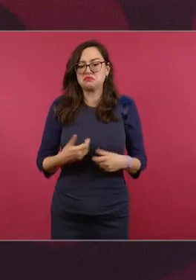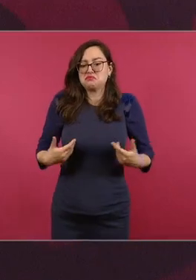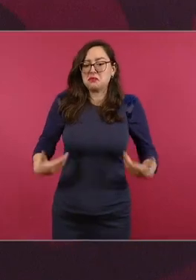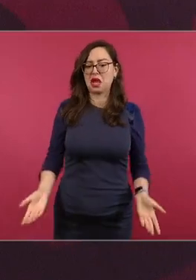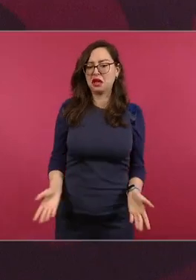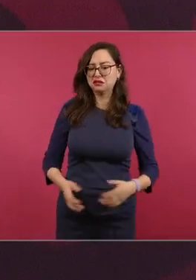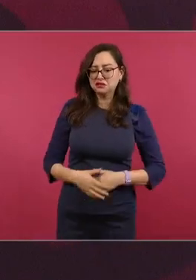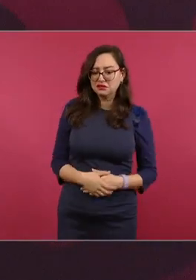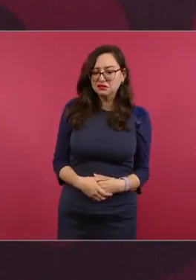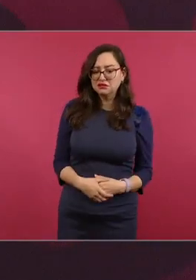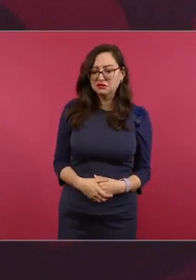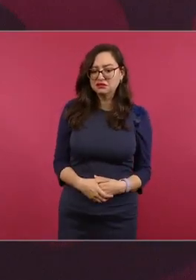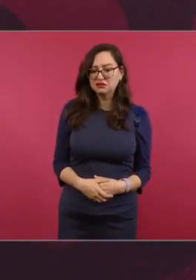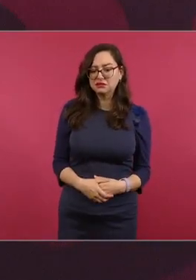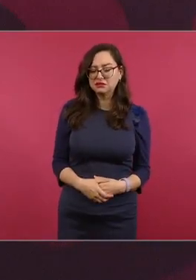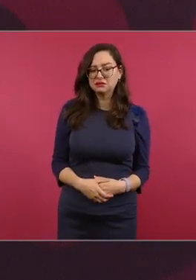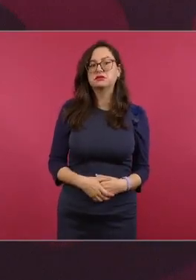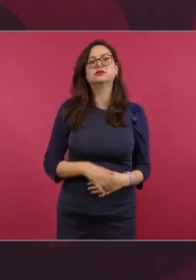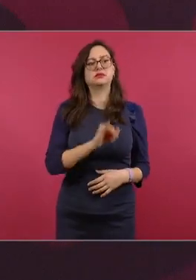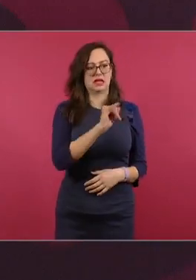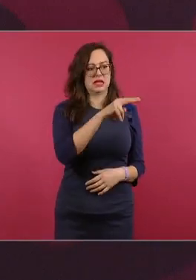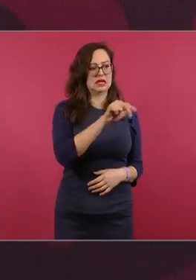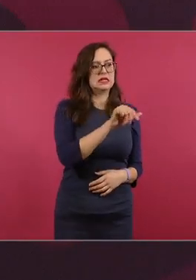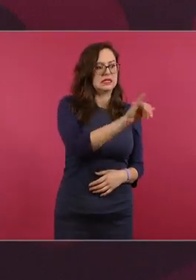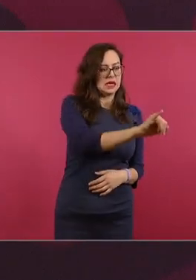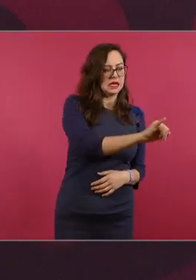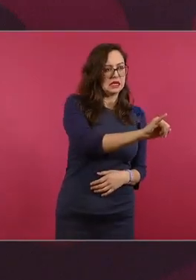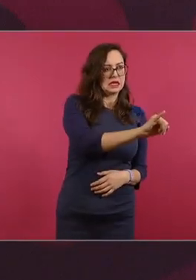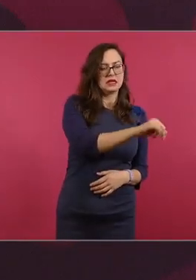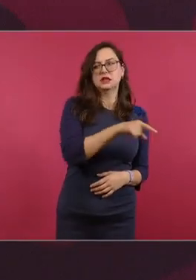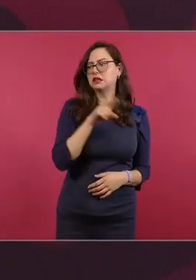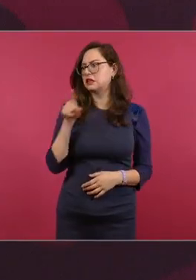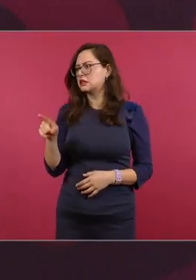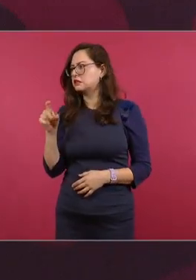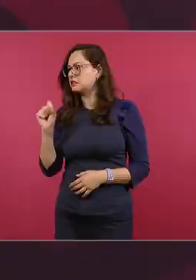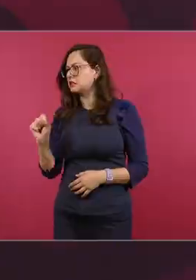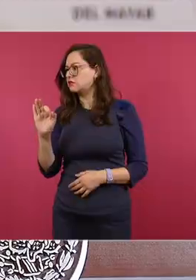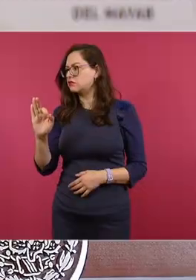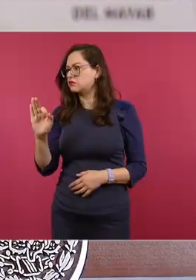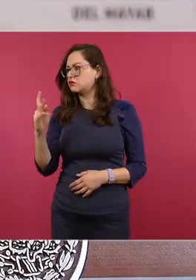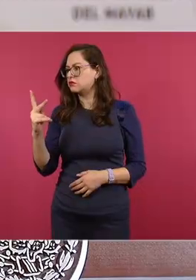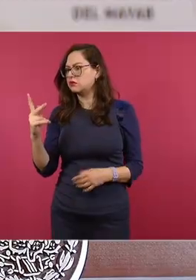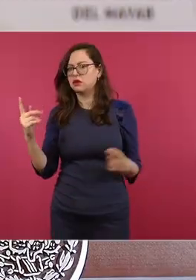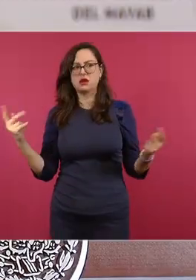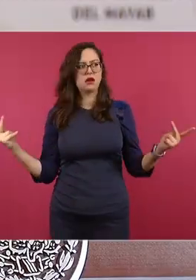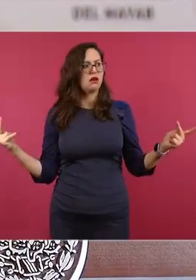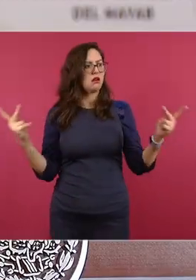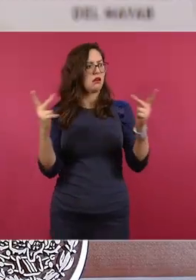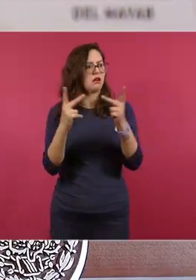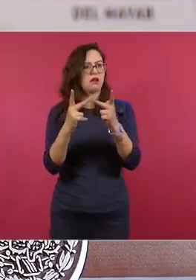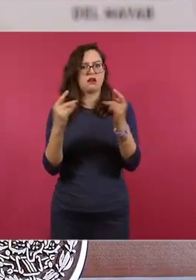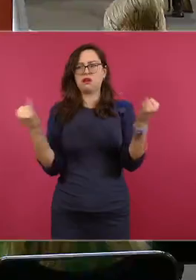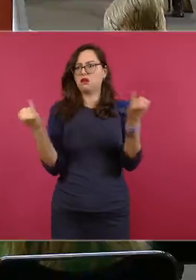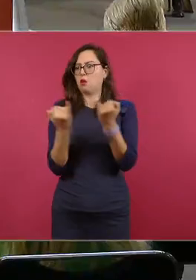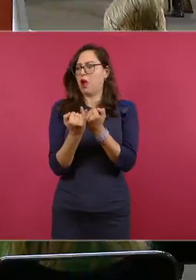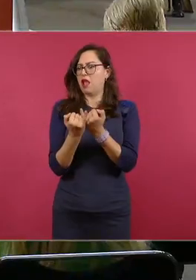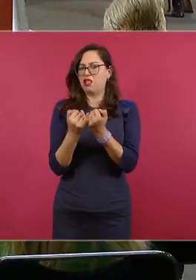Bueno, ¿y para qué tenemos la Secretaría de la Función Pública? ¿Y para